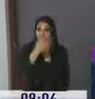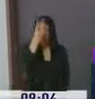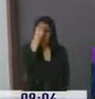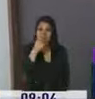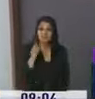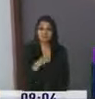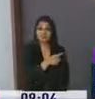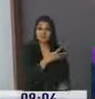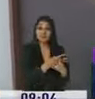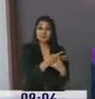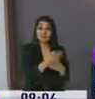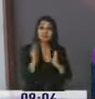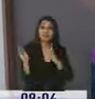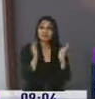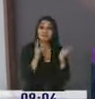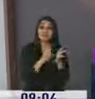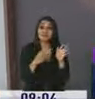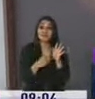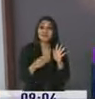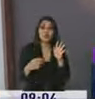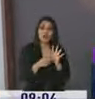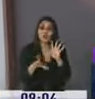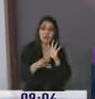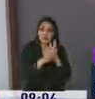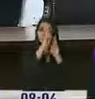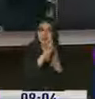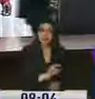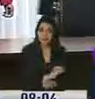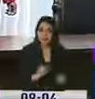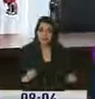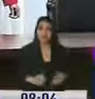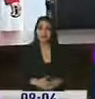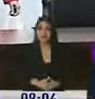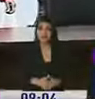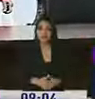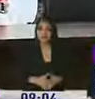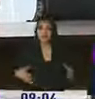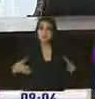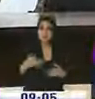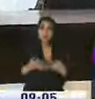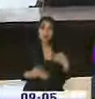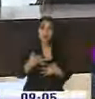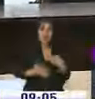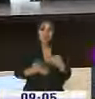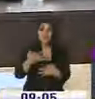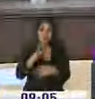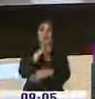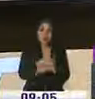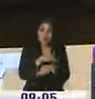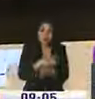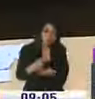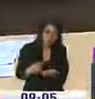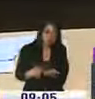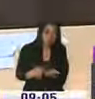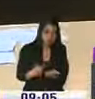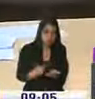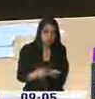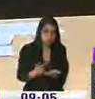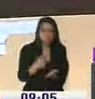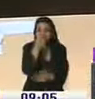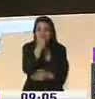de prisión preventiva sería ilegítima e ilegal. Tras la deliberación, pasadas las 16 horas, se conoció que los